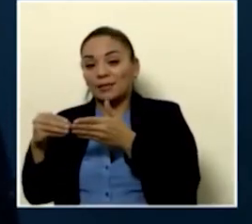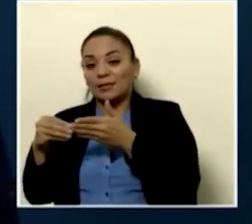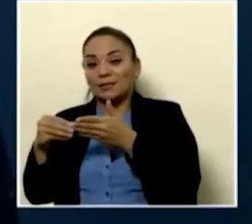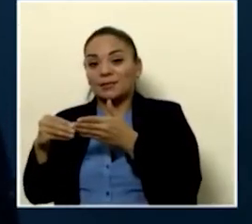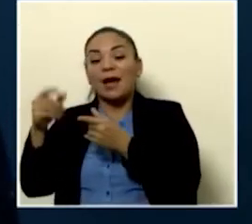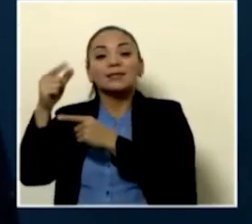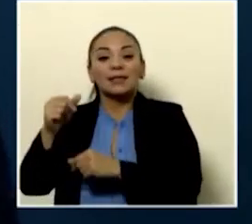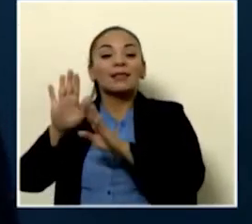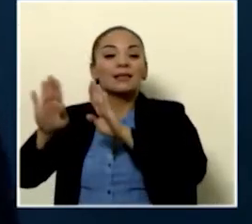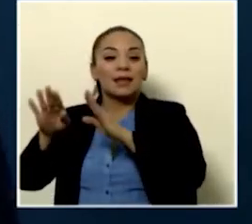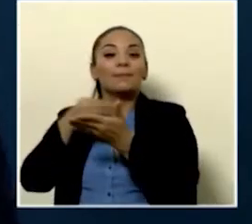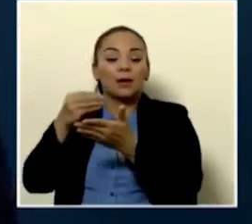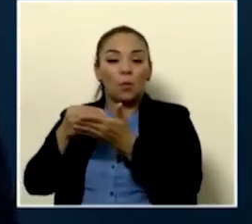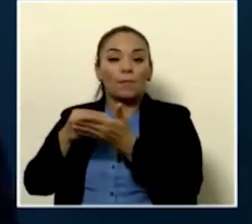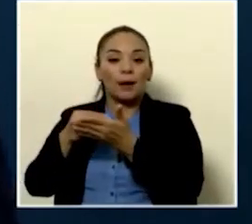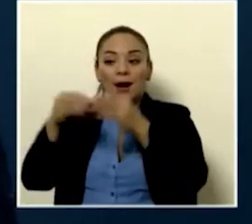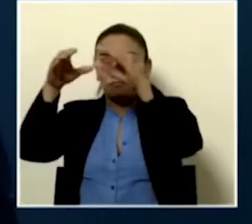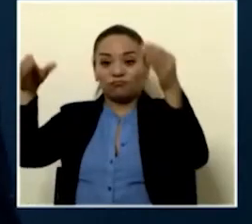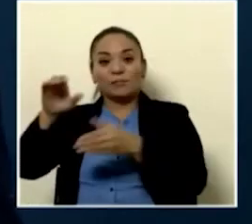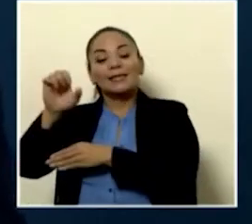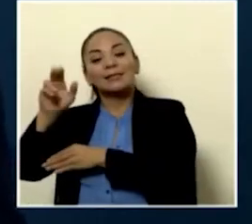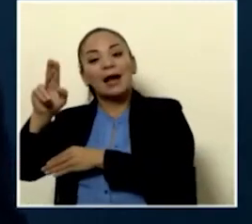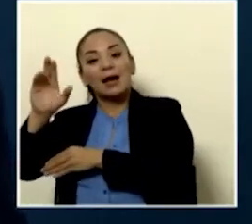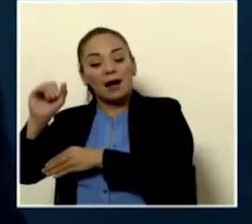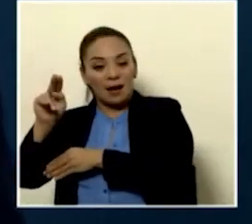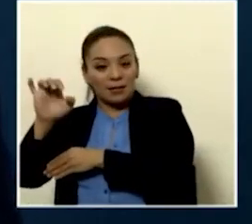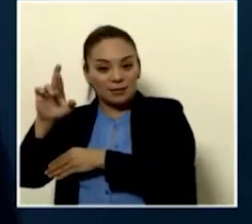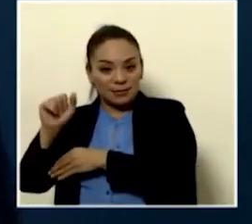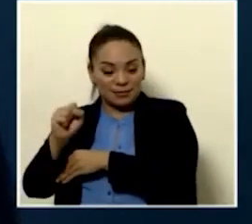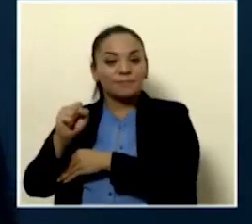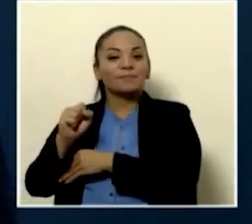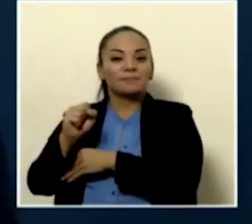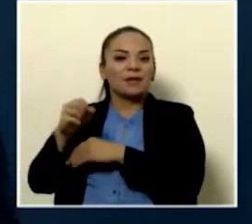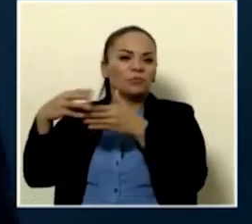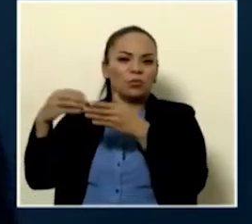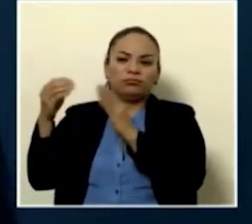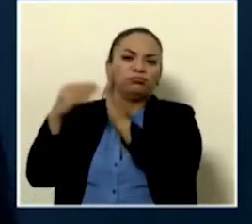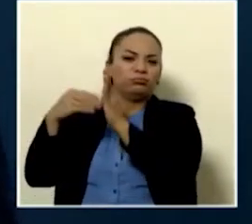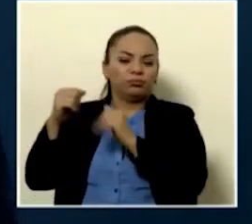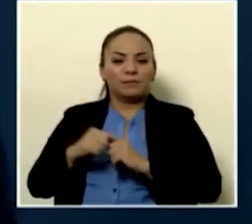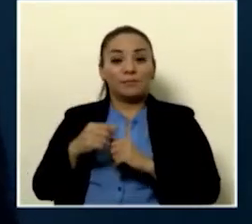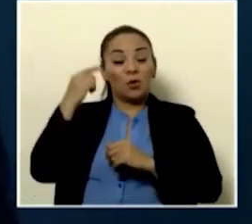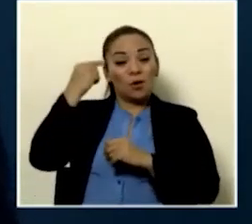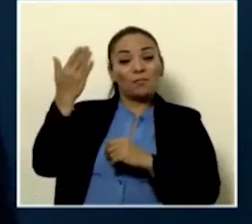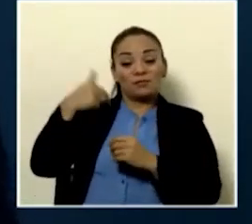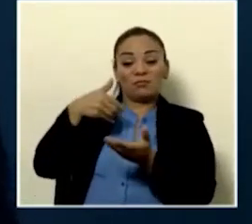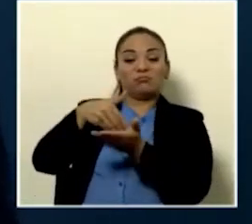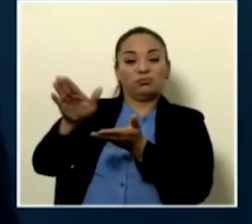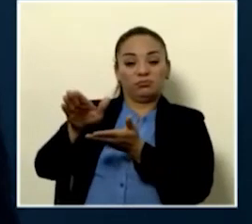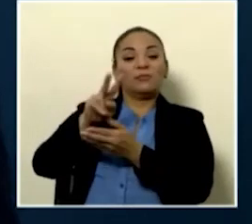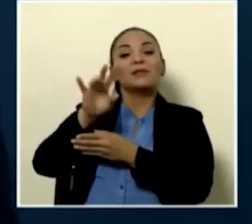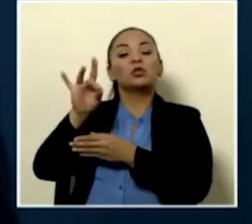para comprar escáneres dentro del proyecto de más de 150 millones de dólares. A mí me echaron del gobierno pasado el 28 de mayo